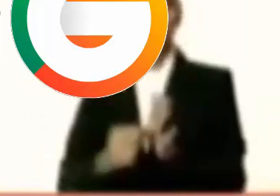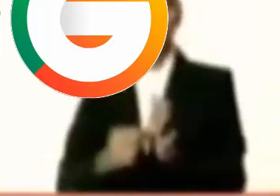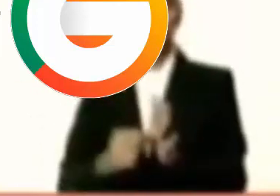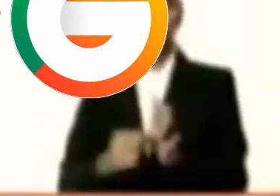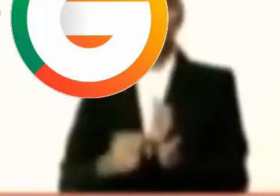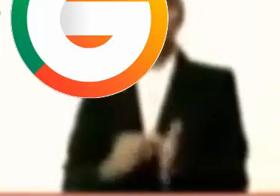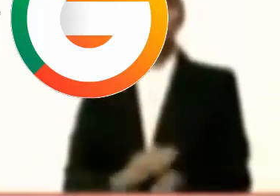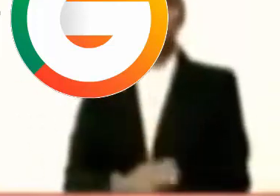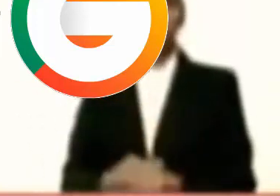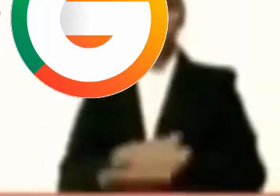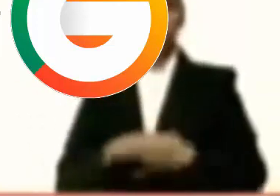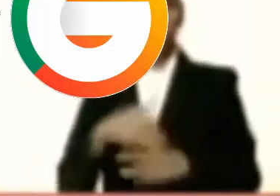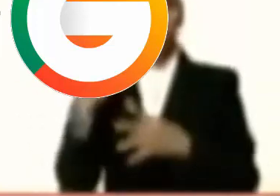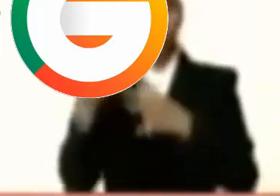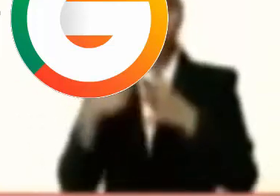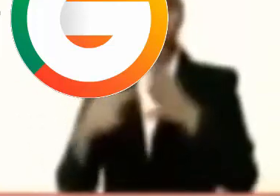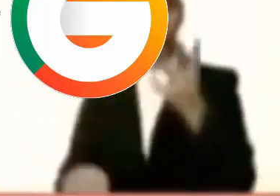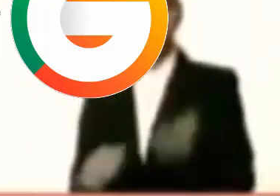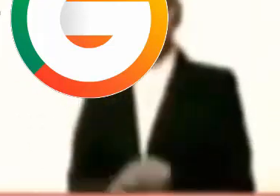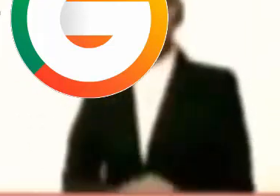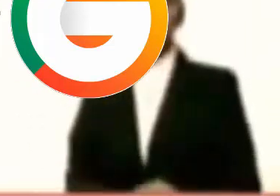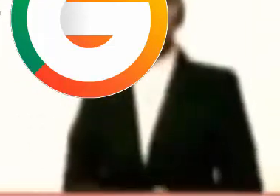etcétera, etcétera.